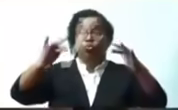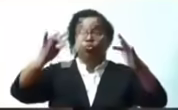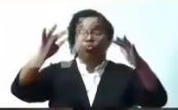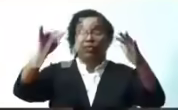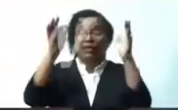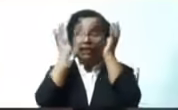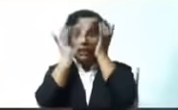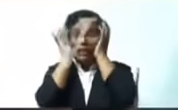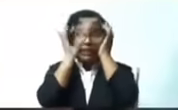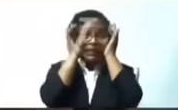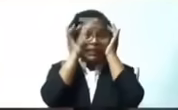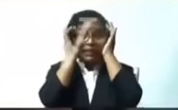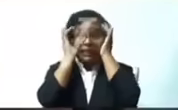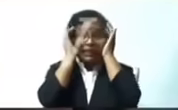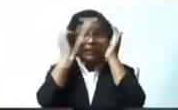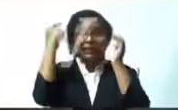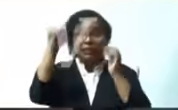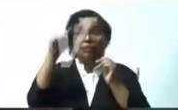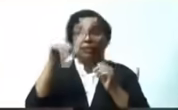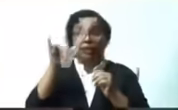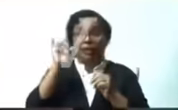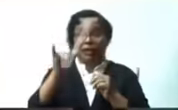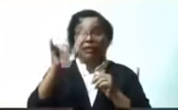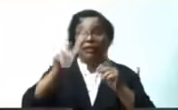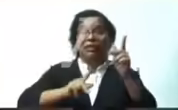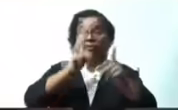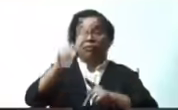muy preocupantes para esa comunidad.